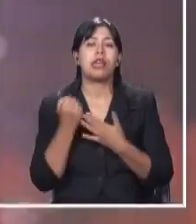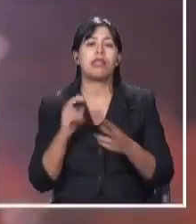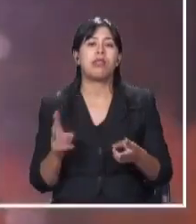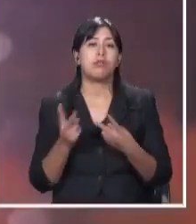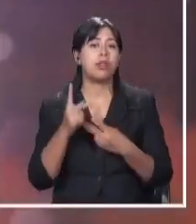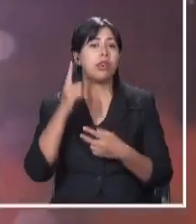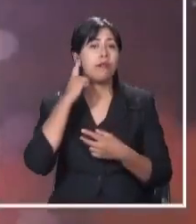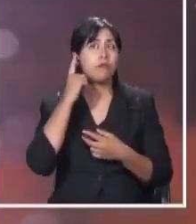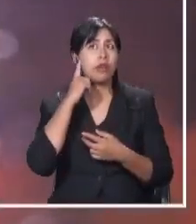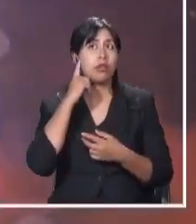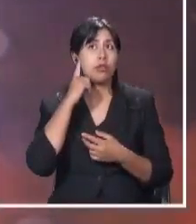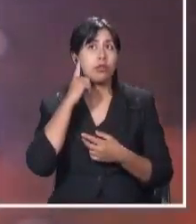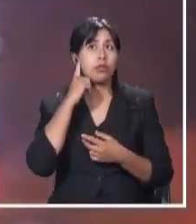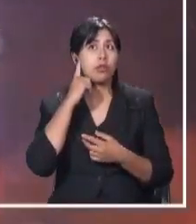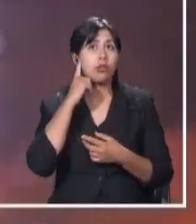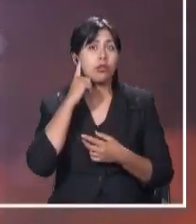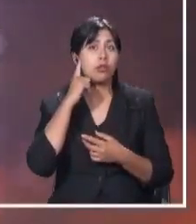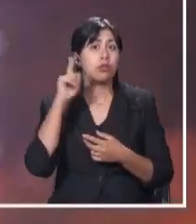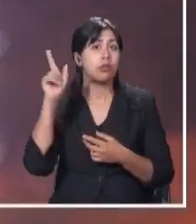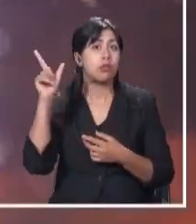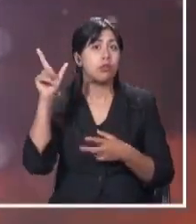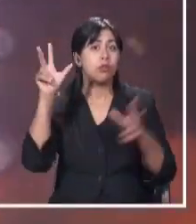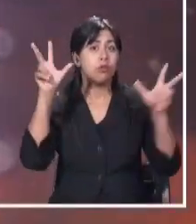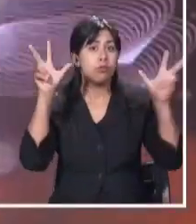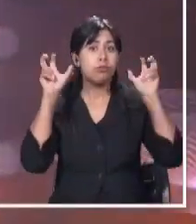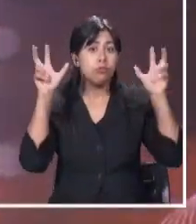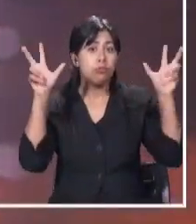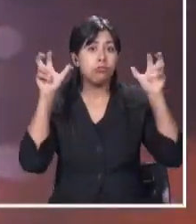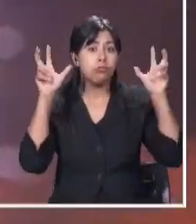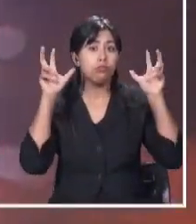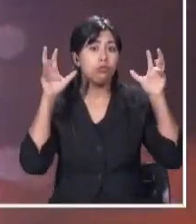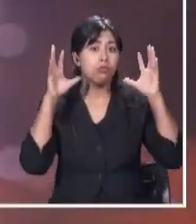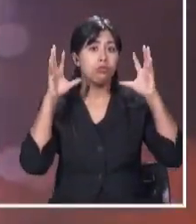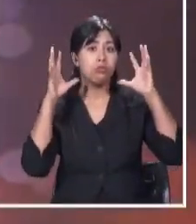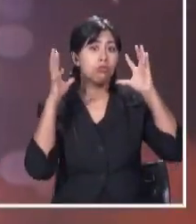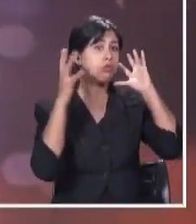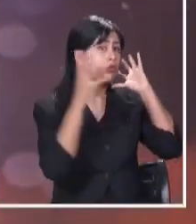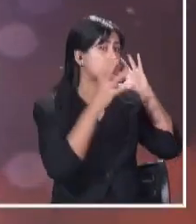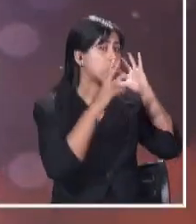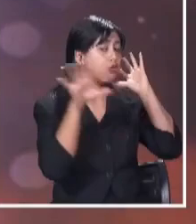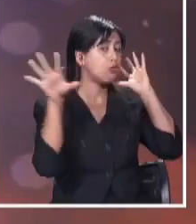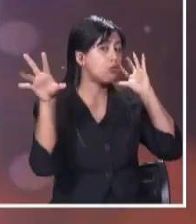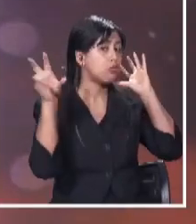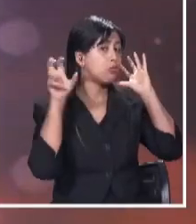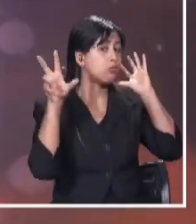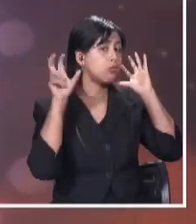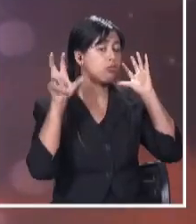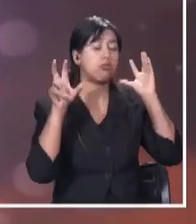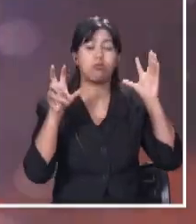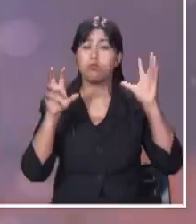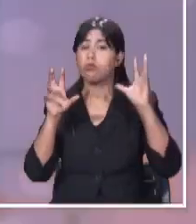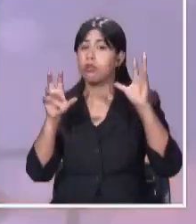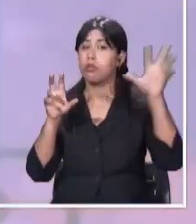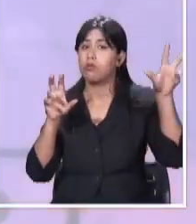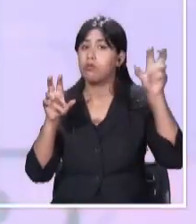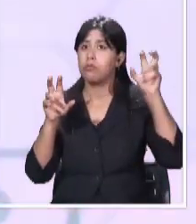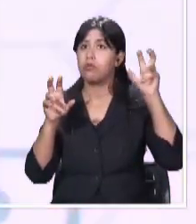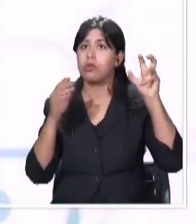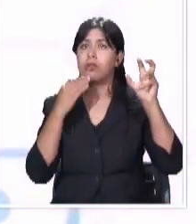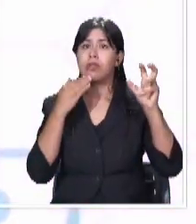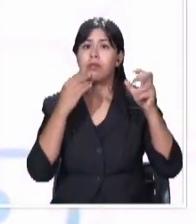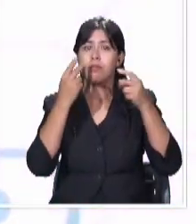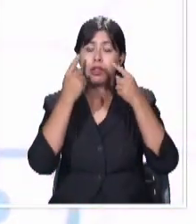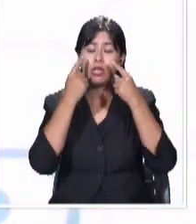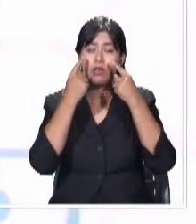audición vía oral, o sea, puede escuchar en ambos oídos, significa que si gira la cabeza, su percepción auditiva cambia. Tiene visión estéreo,